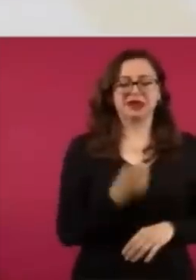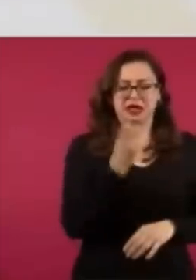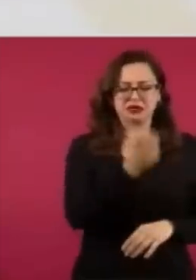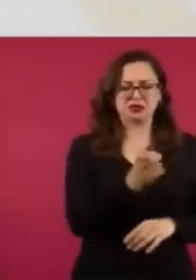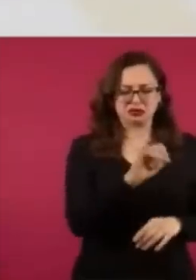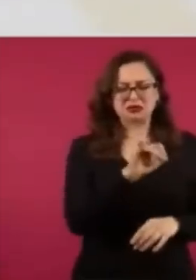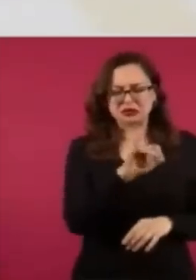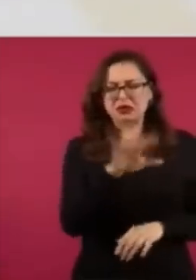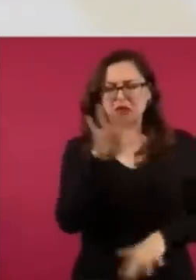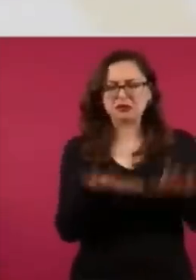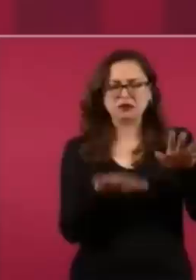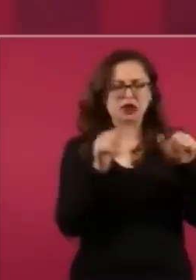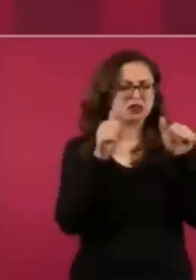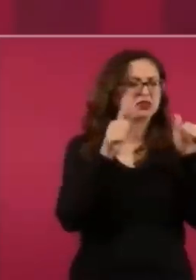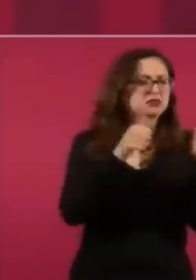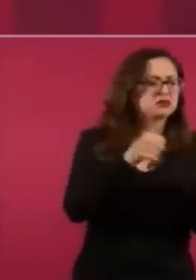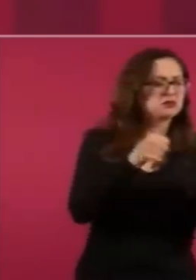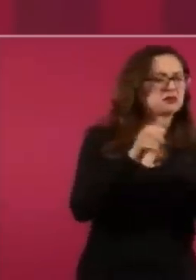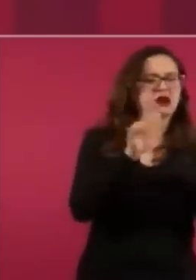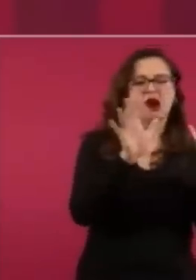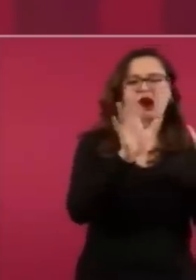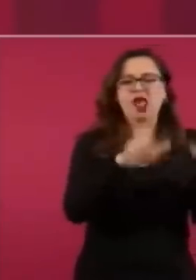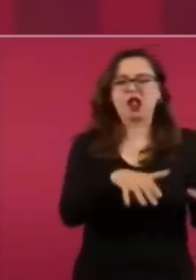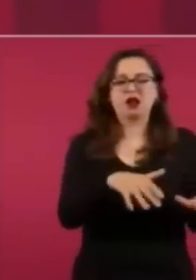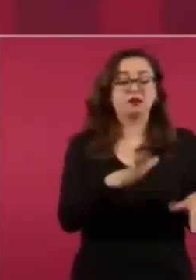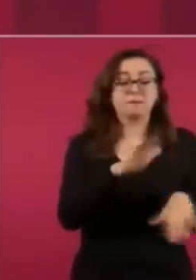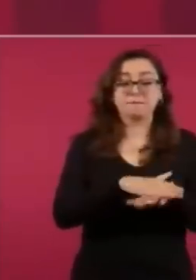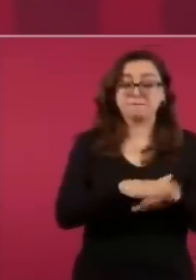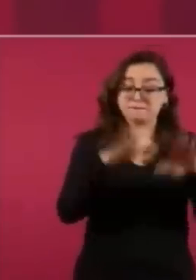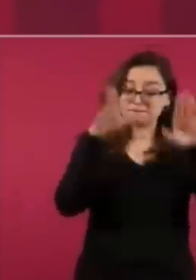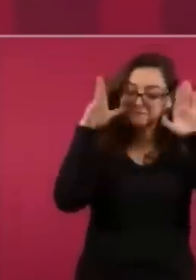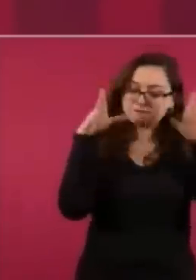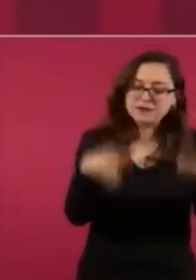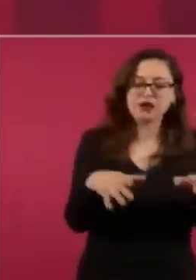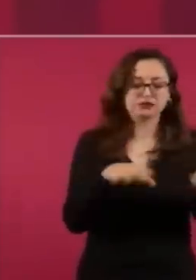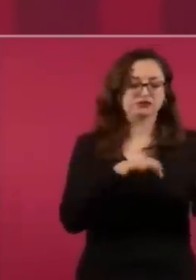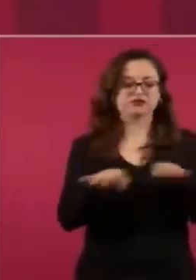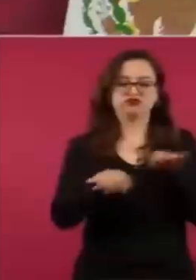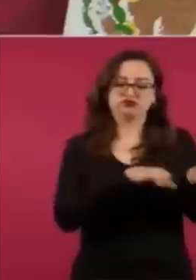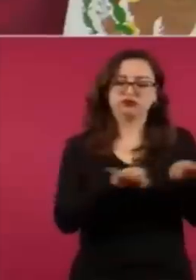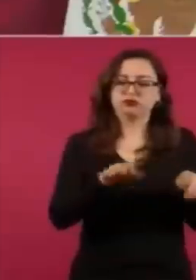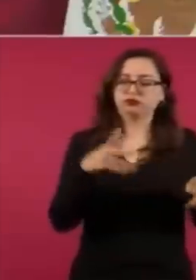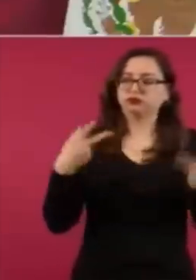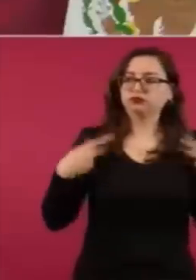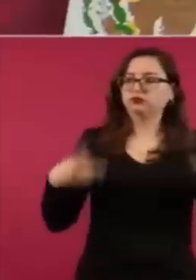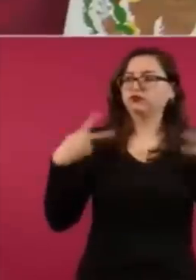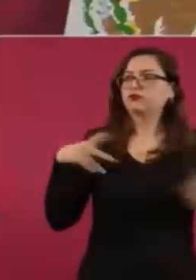es lo que le importa a la gente que no aumenten los precios